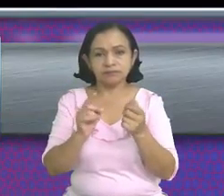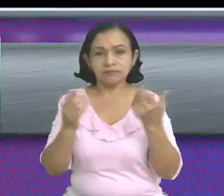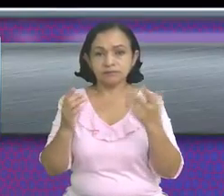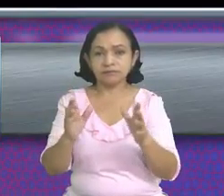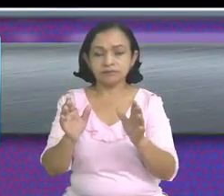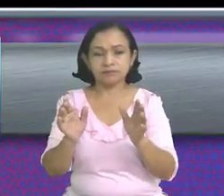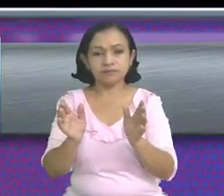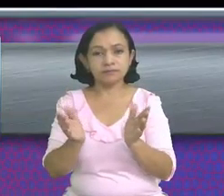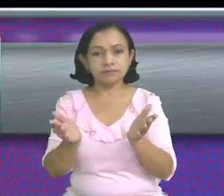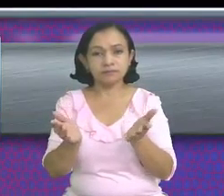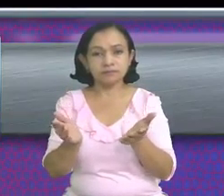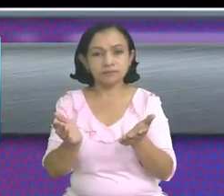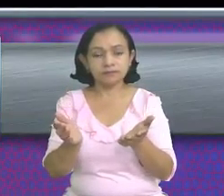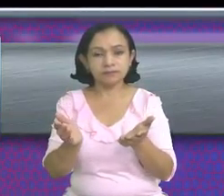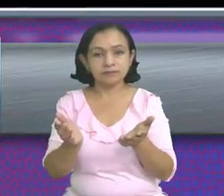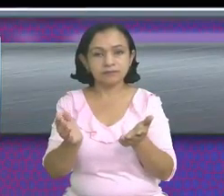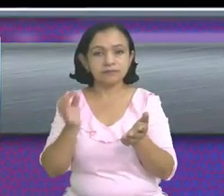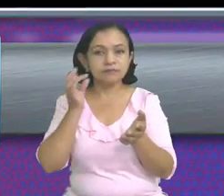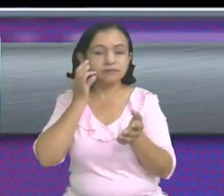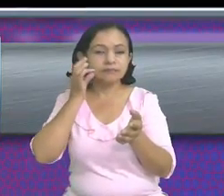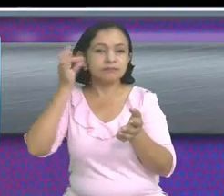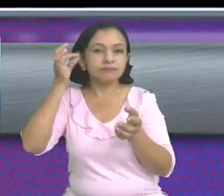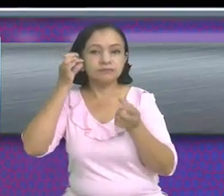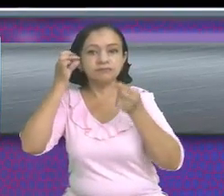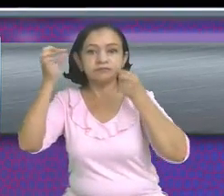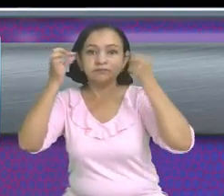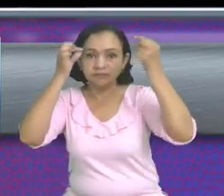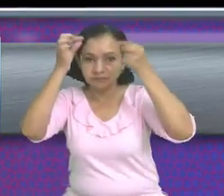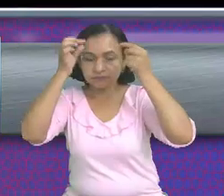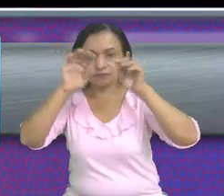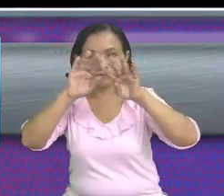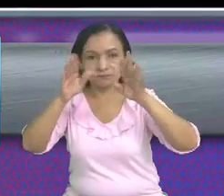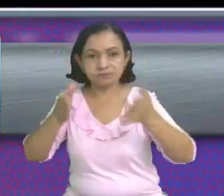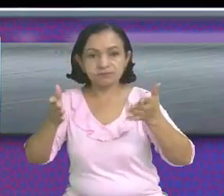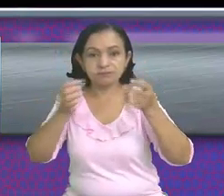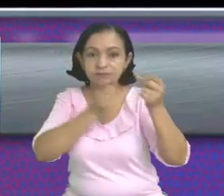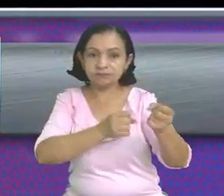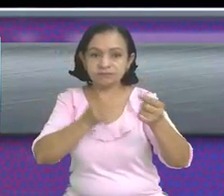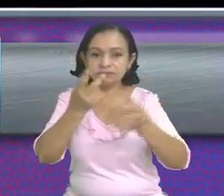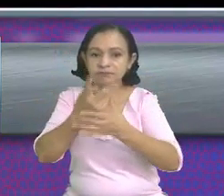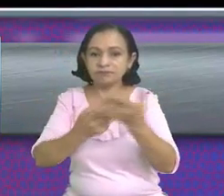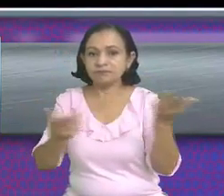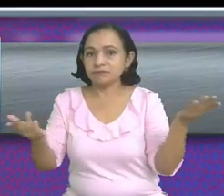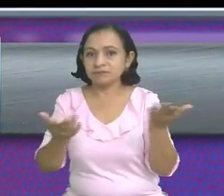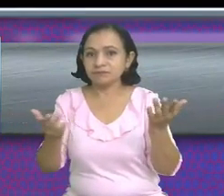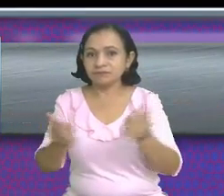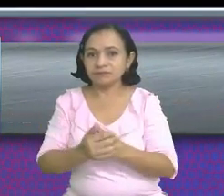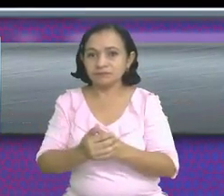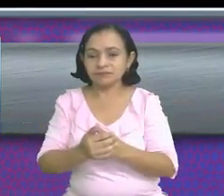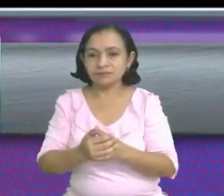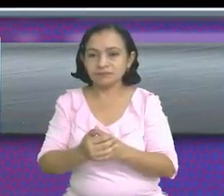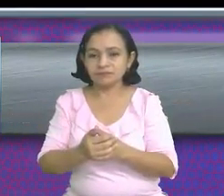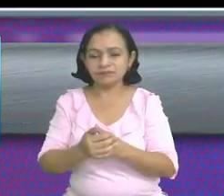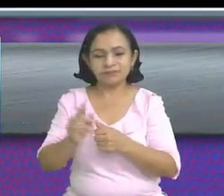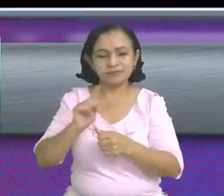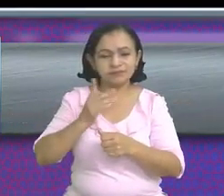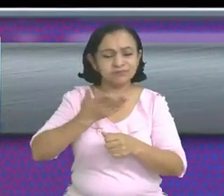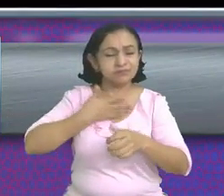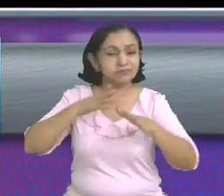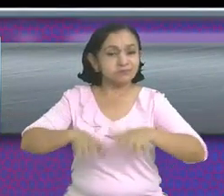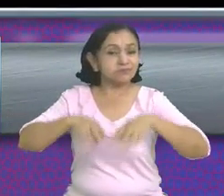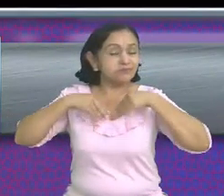más clásicas es las espinillas. El acné en general, ¿verdad? Entonces de pronto hay cierto rechazo, y ahí es